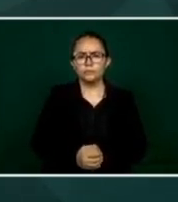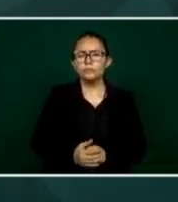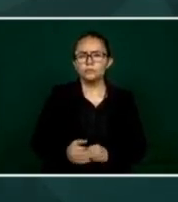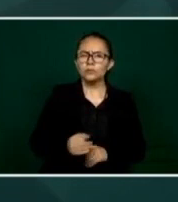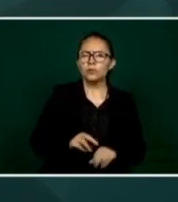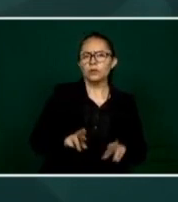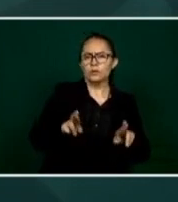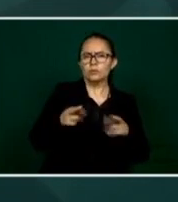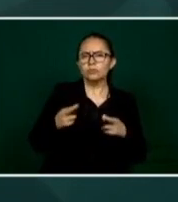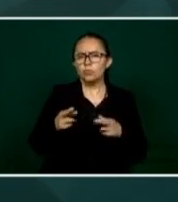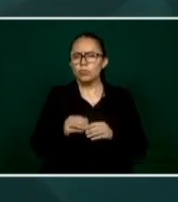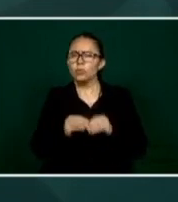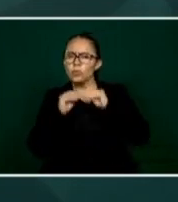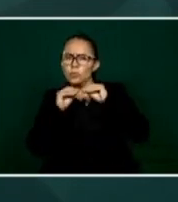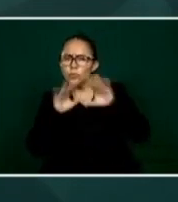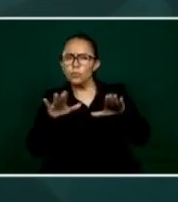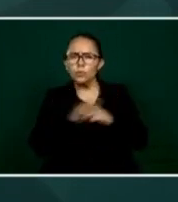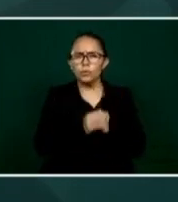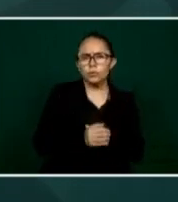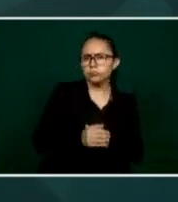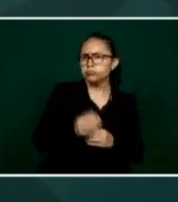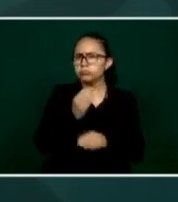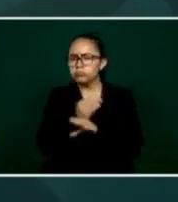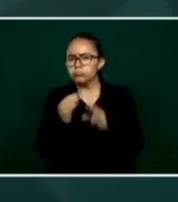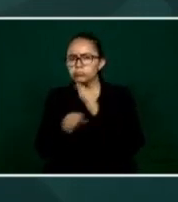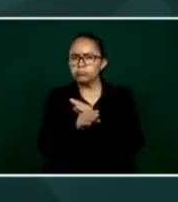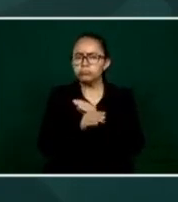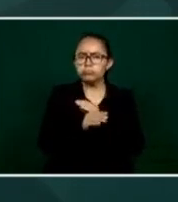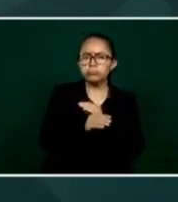recibiendo informes, reportes,